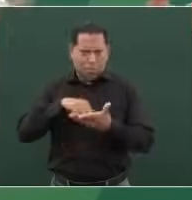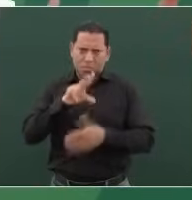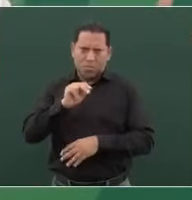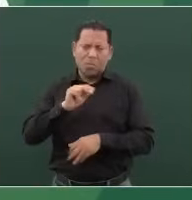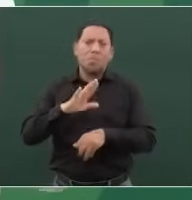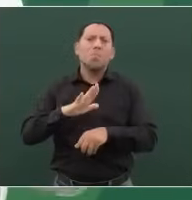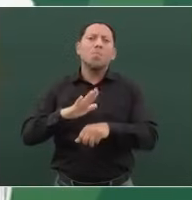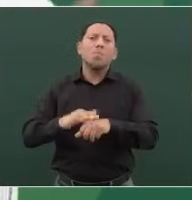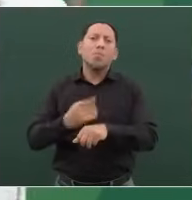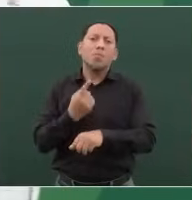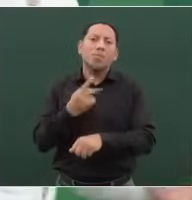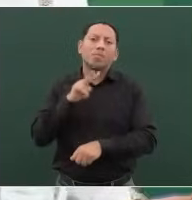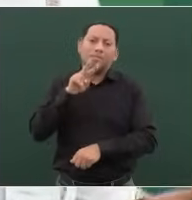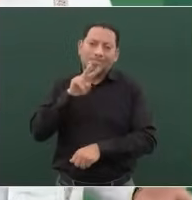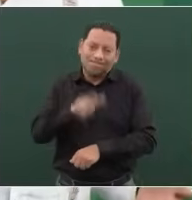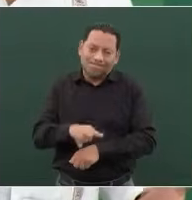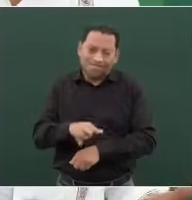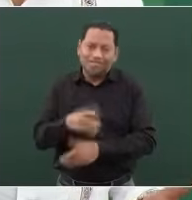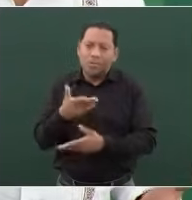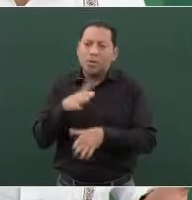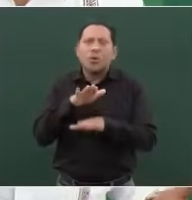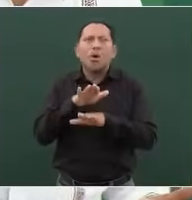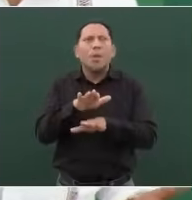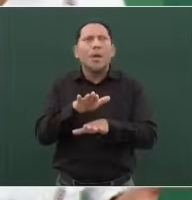porque tiene que ver con una obra